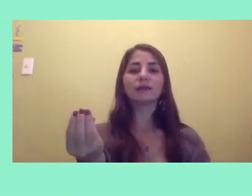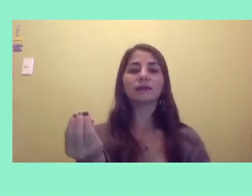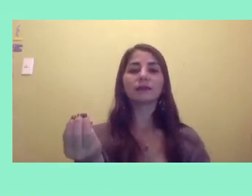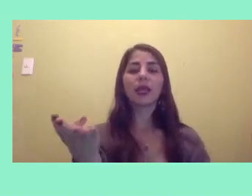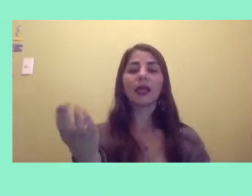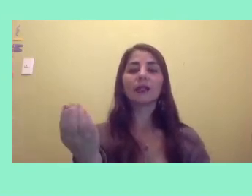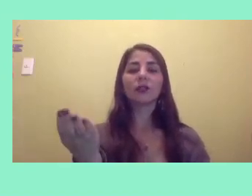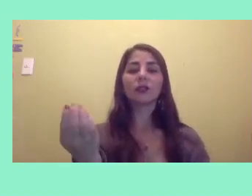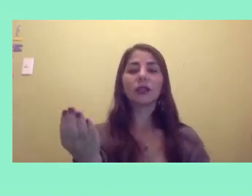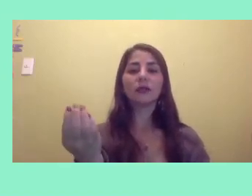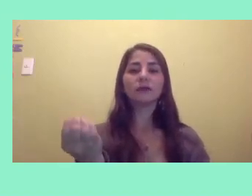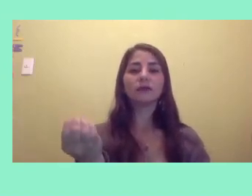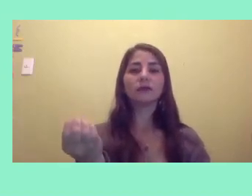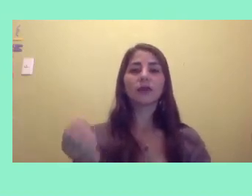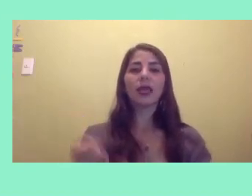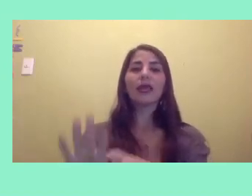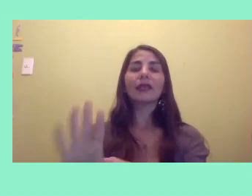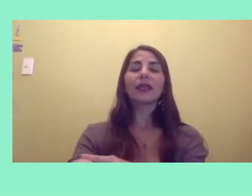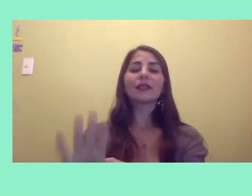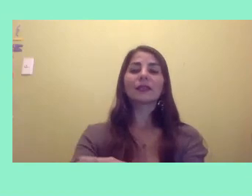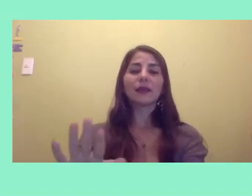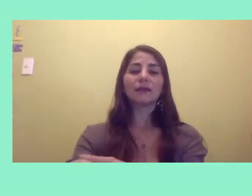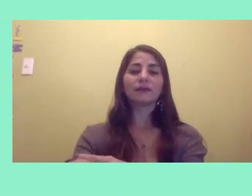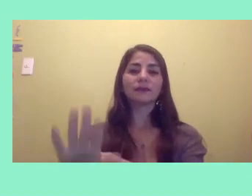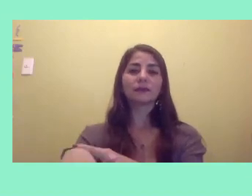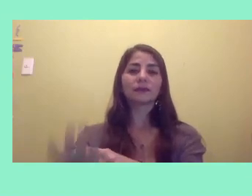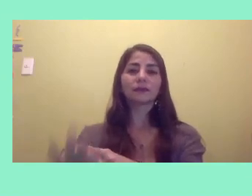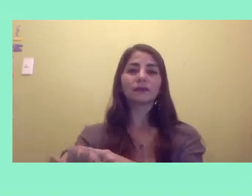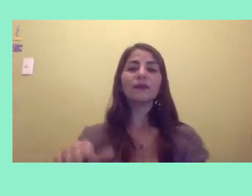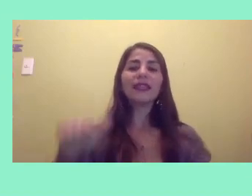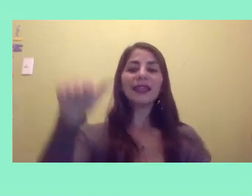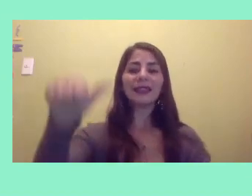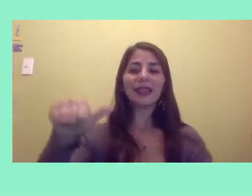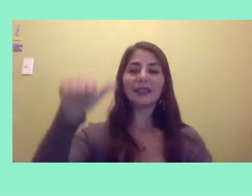13, 14, 15,